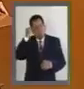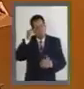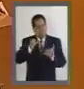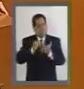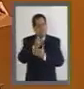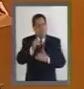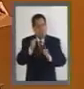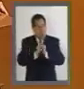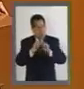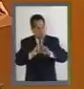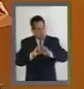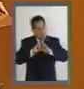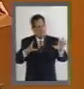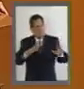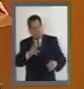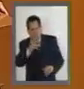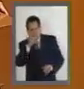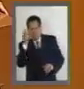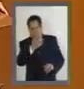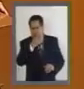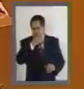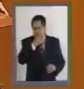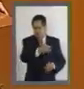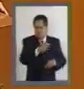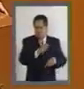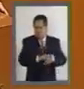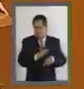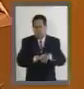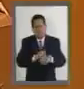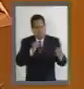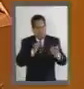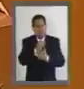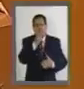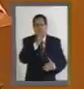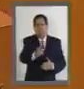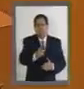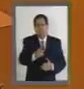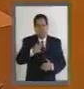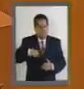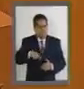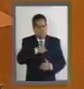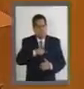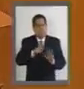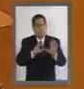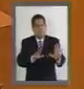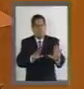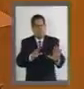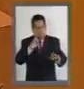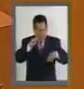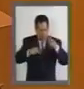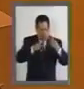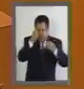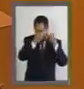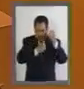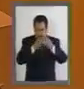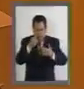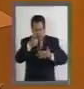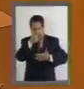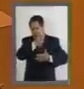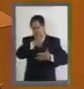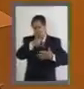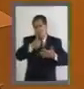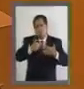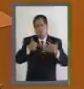toda claridad y con toda contundencia decir que tenemos que poner a revisión todos y cada